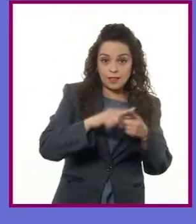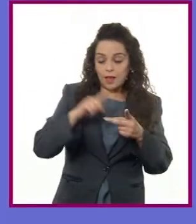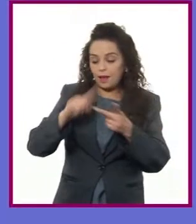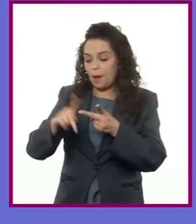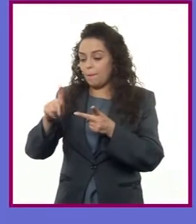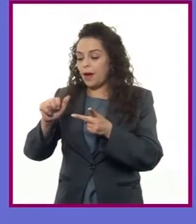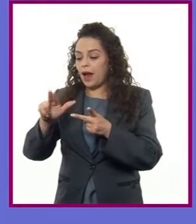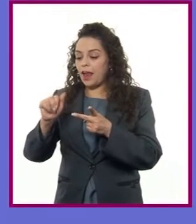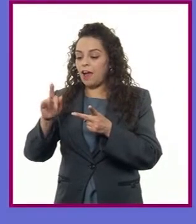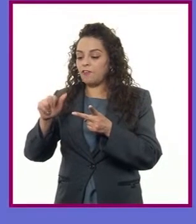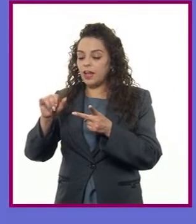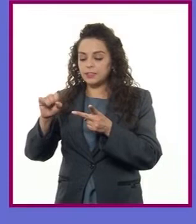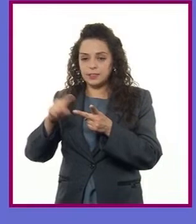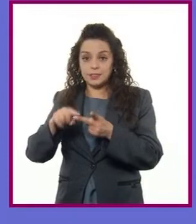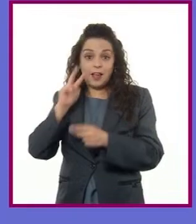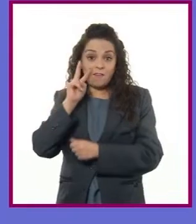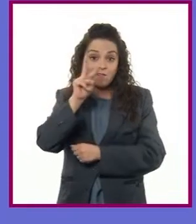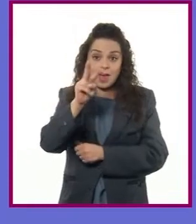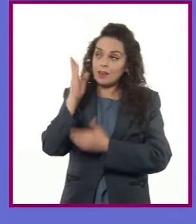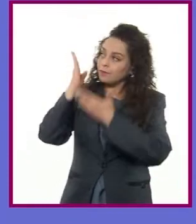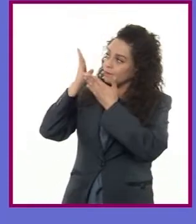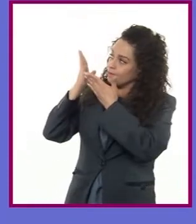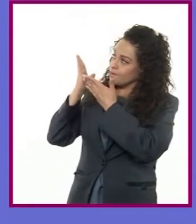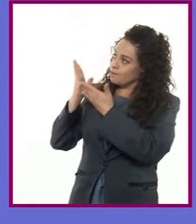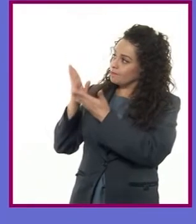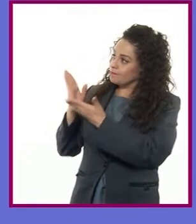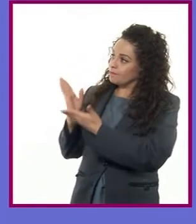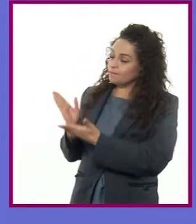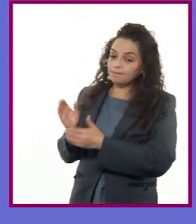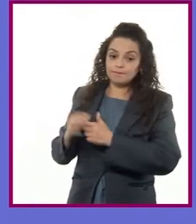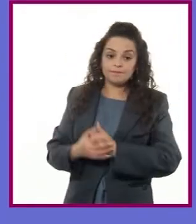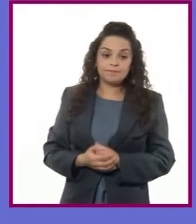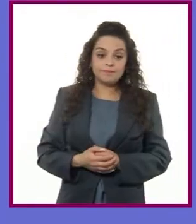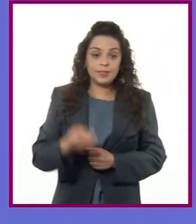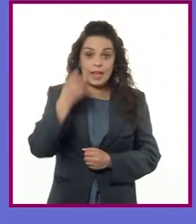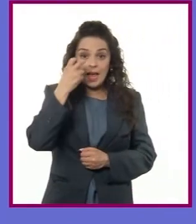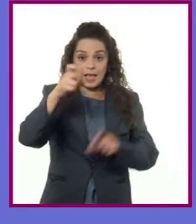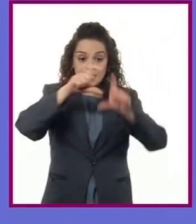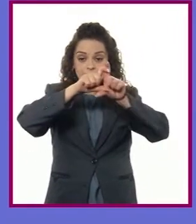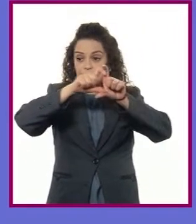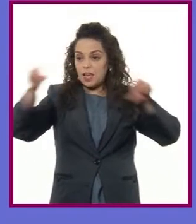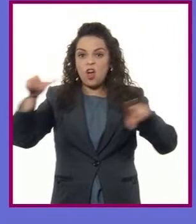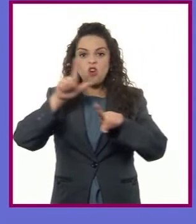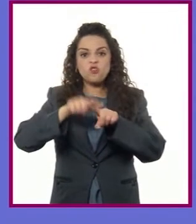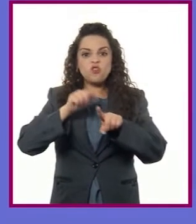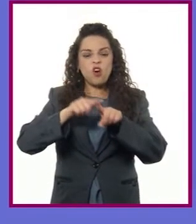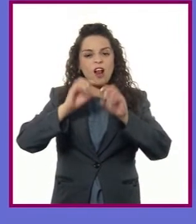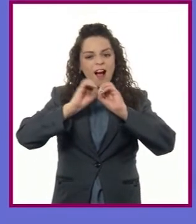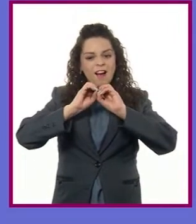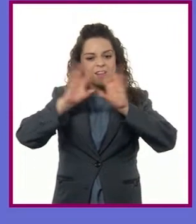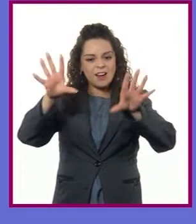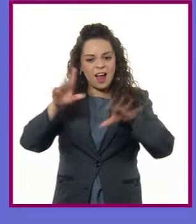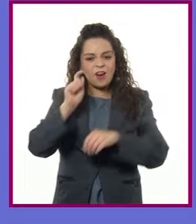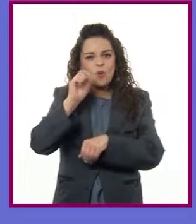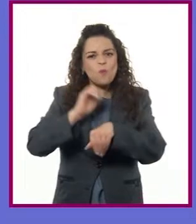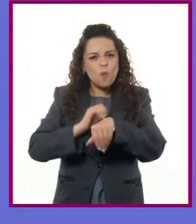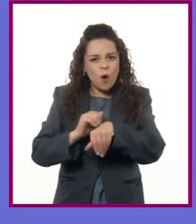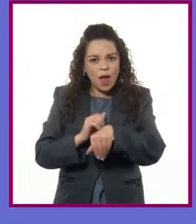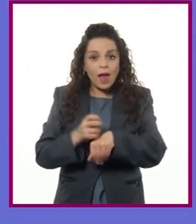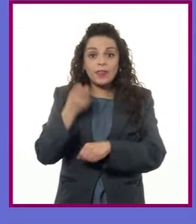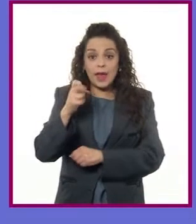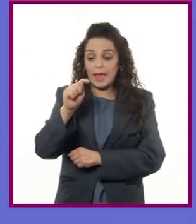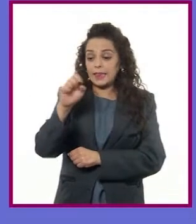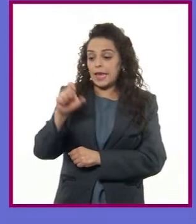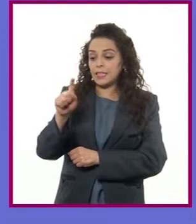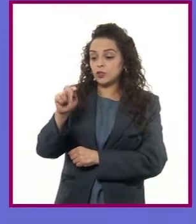extracto. Como pueden reconocer, los extractos subrayados en lila claro son las citas textuales.